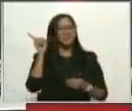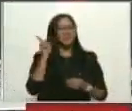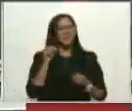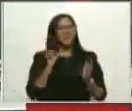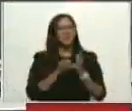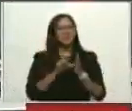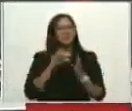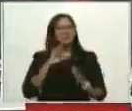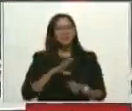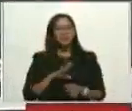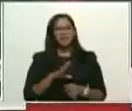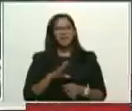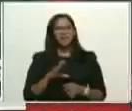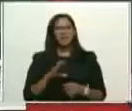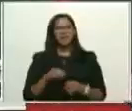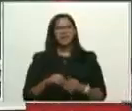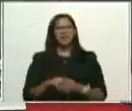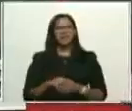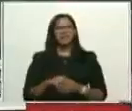estaba...